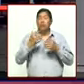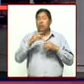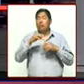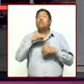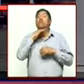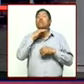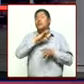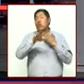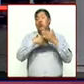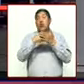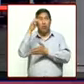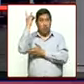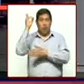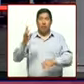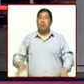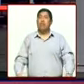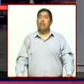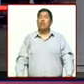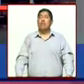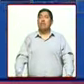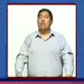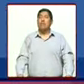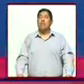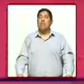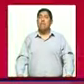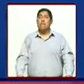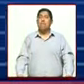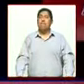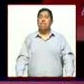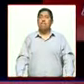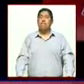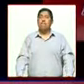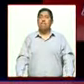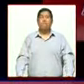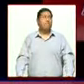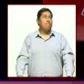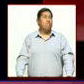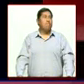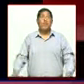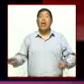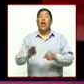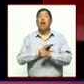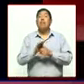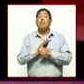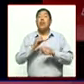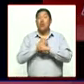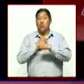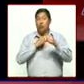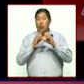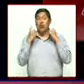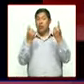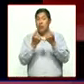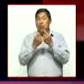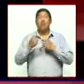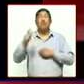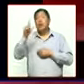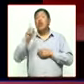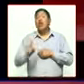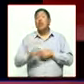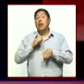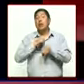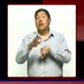contaminado en toda Bolivia. Y el Ministerio Público del Departamento de La Paz ha enviado más